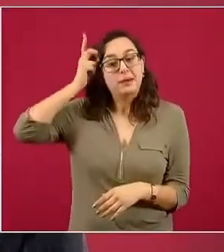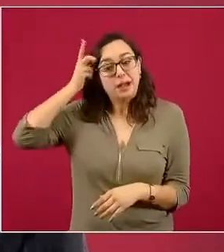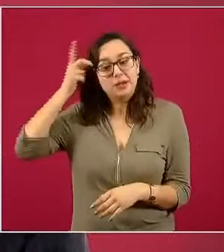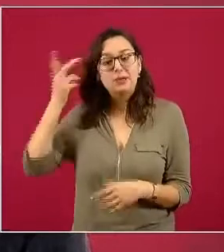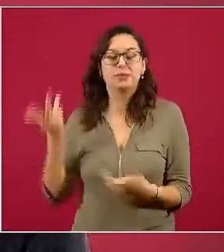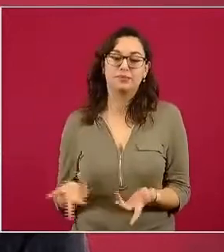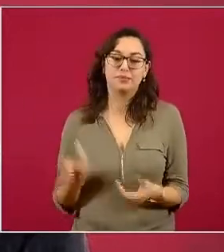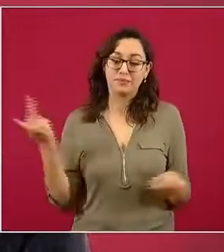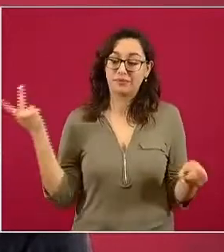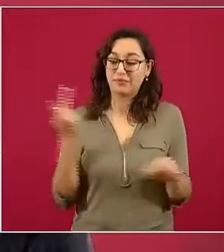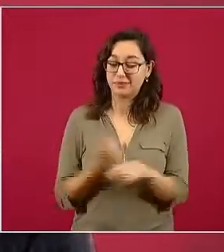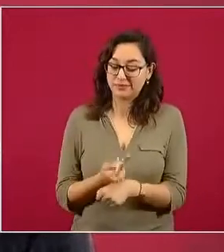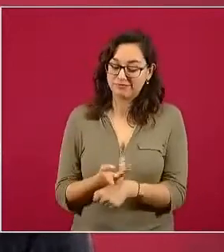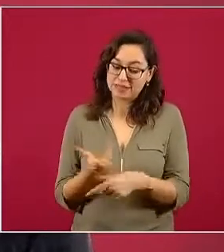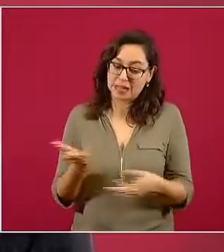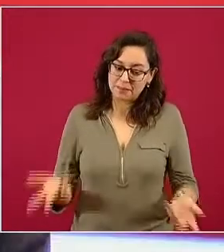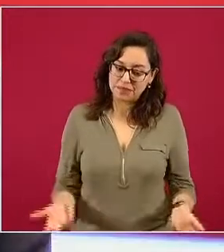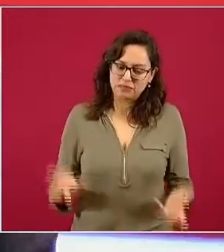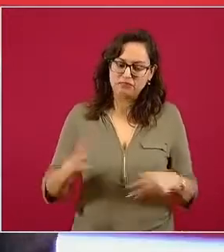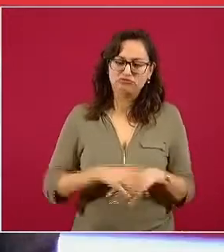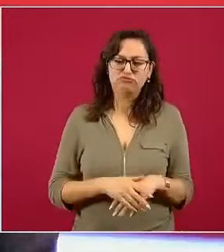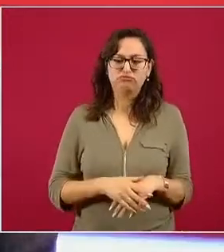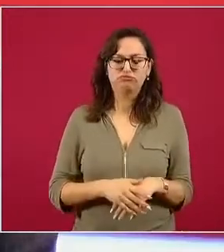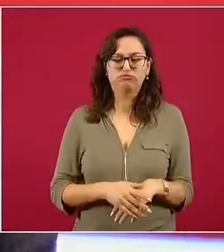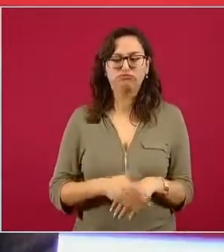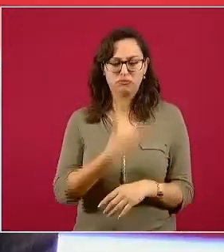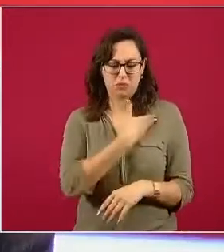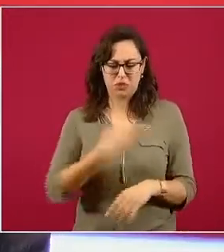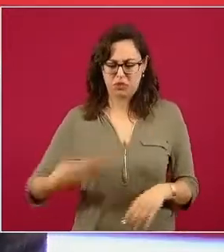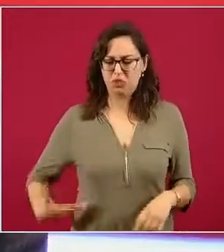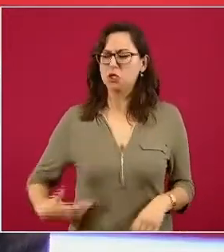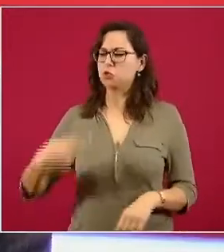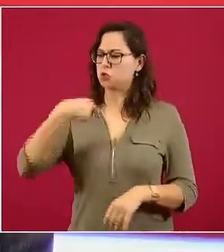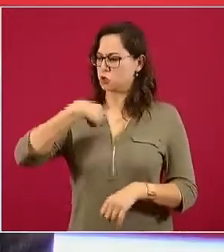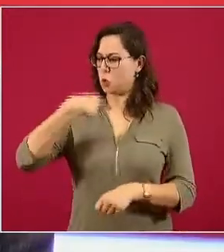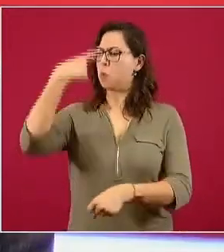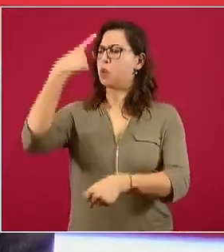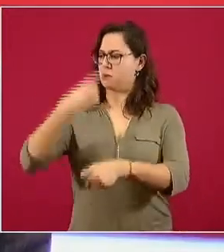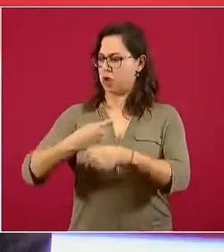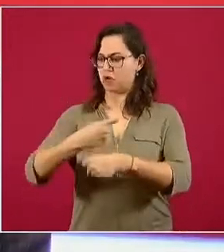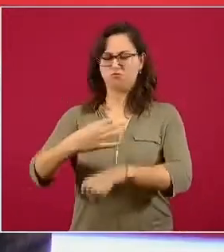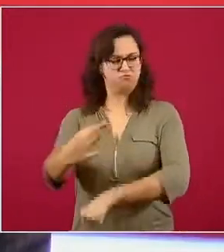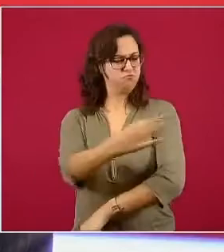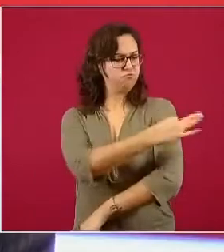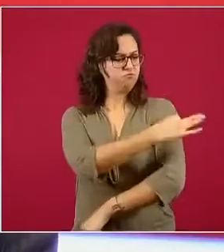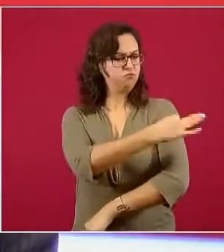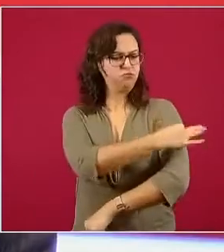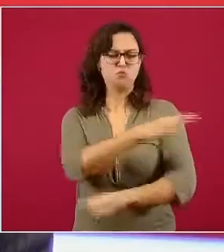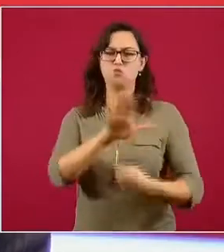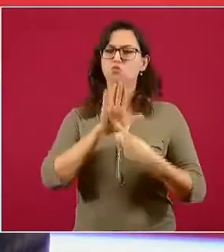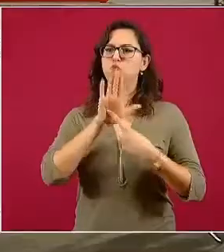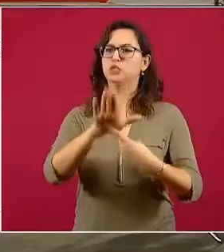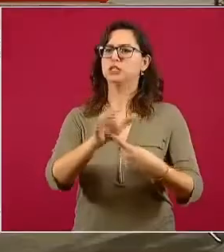pública, particularmente el jefe de la nación, dice yo me vacuno primero para demostrar que esta vacuna es